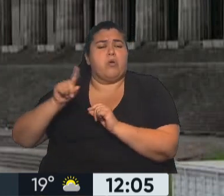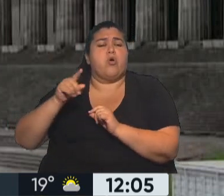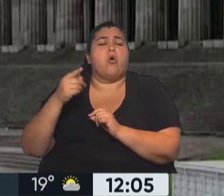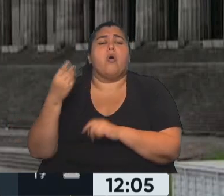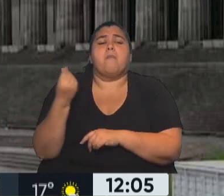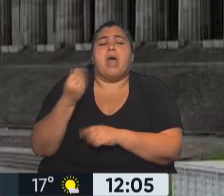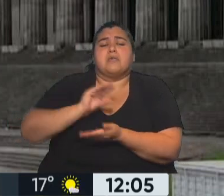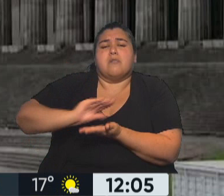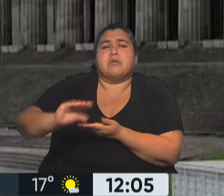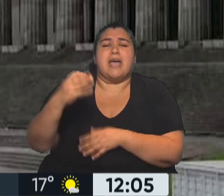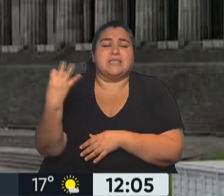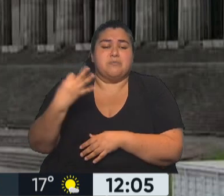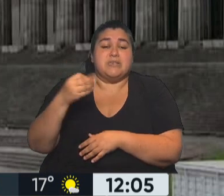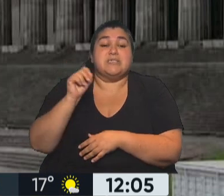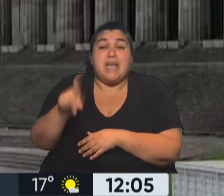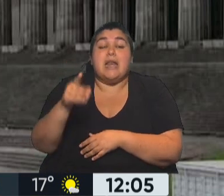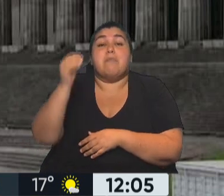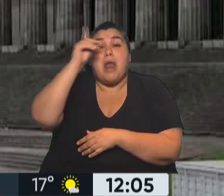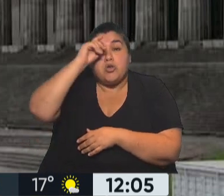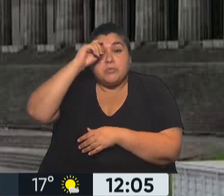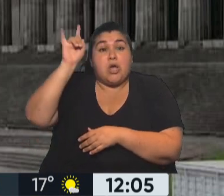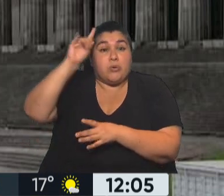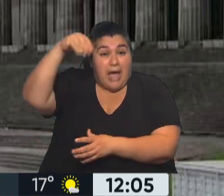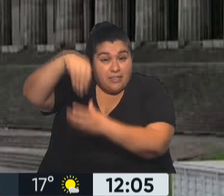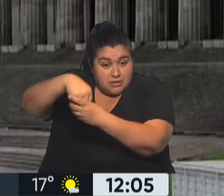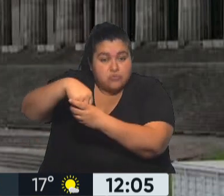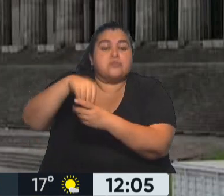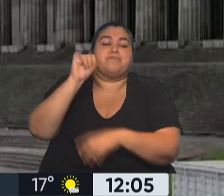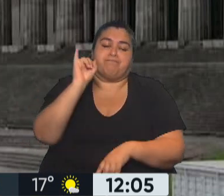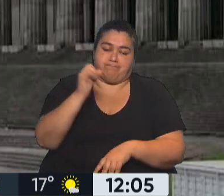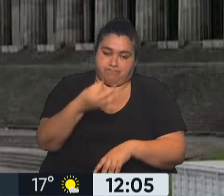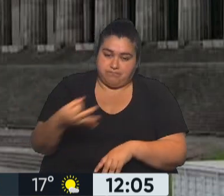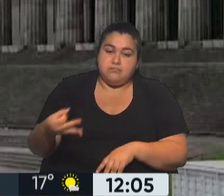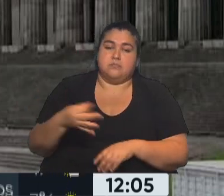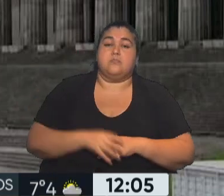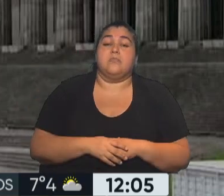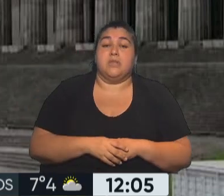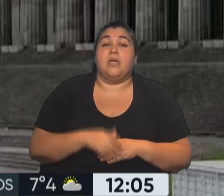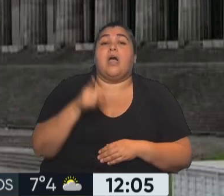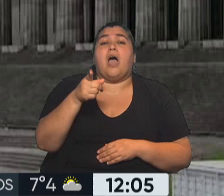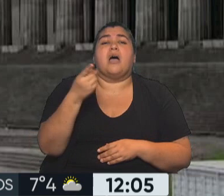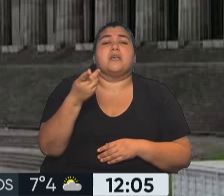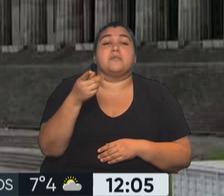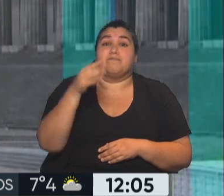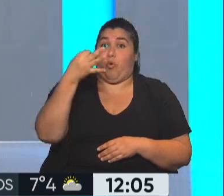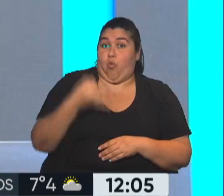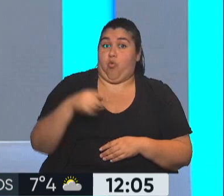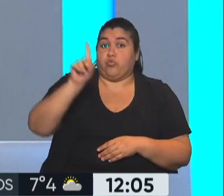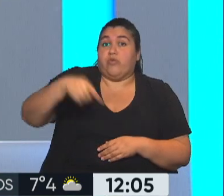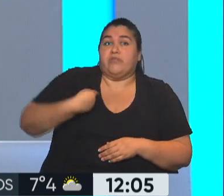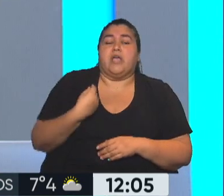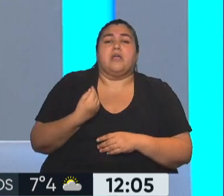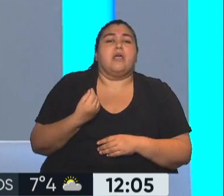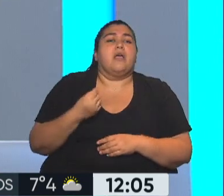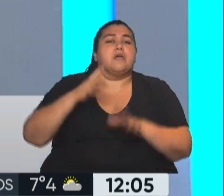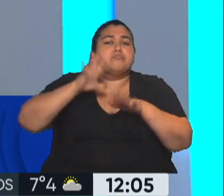para hospitales universitarios. Así es, todo esto surgió a partir de la movilización que está convocada para este